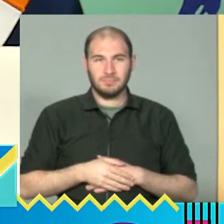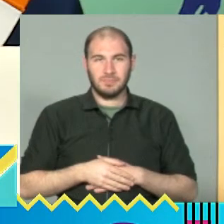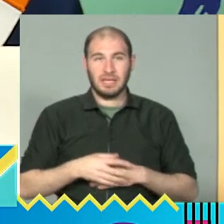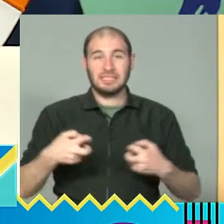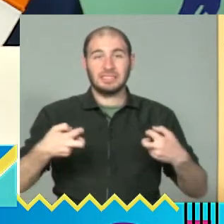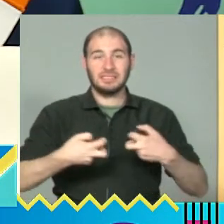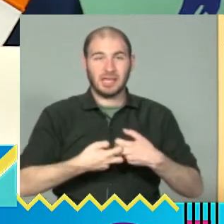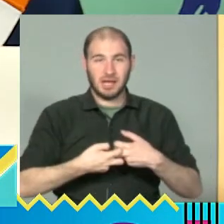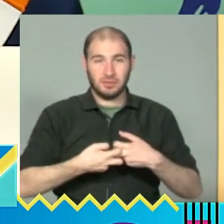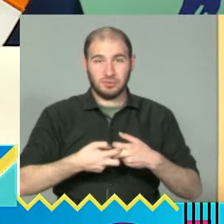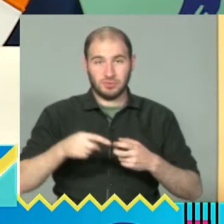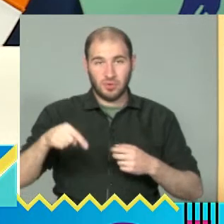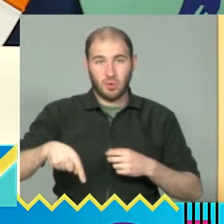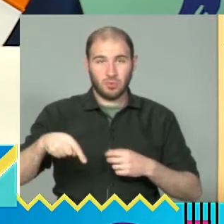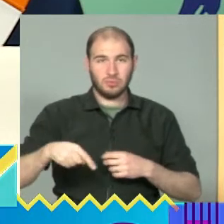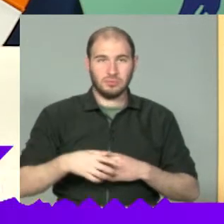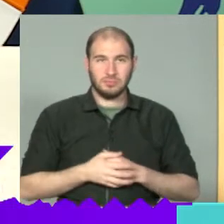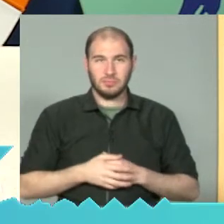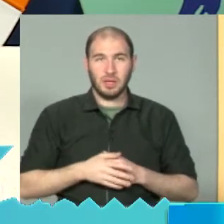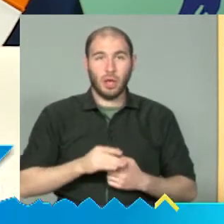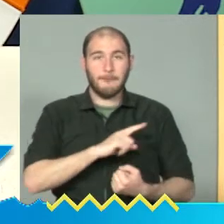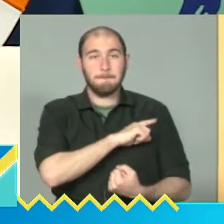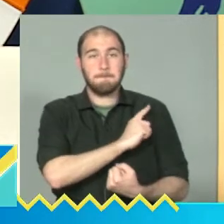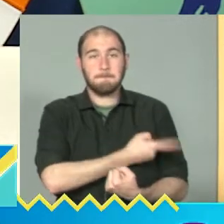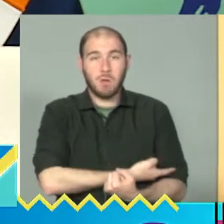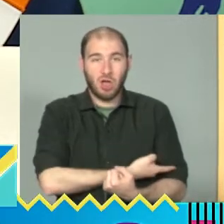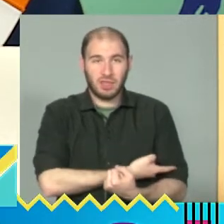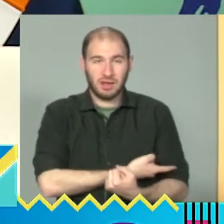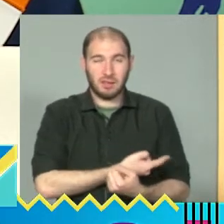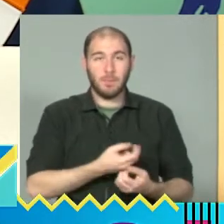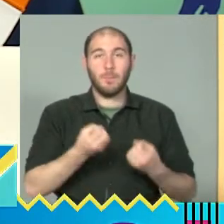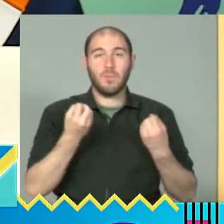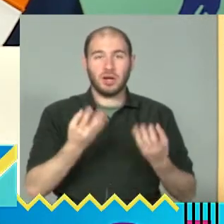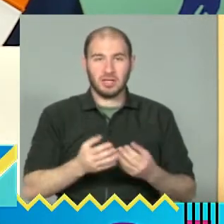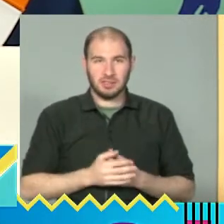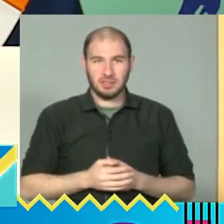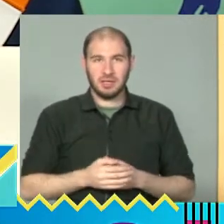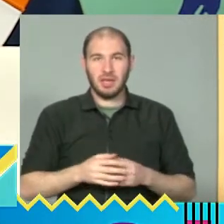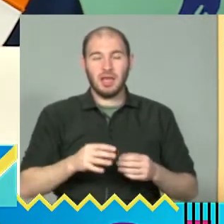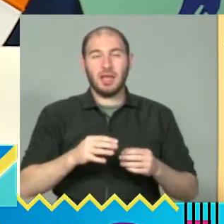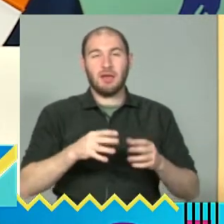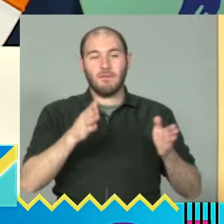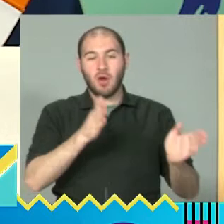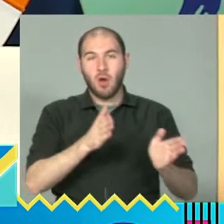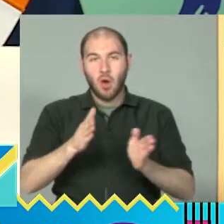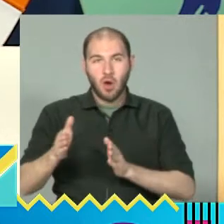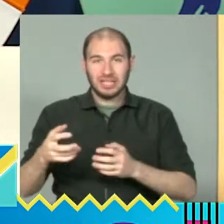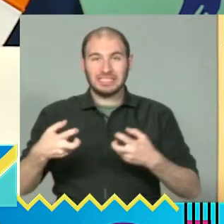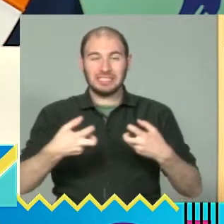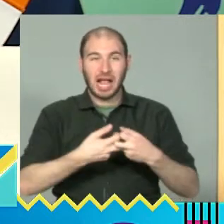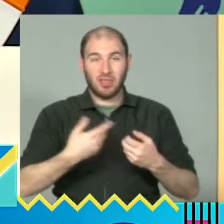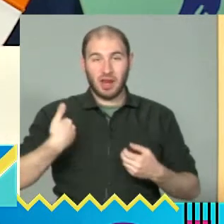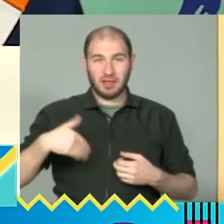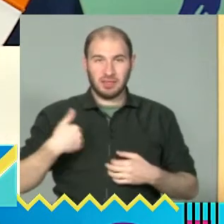Los sindicatos hoy tienen un poder generado a través de un esquema de sindicalismo